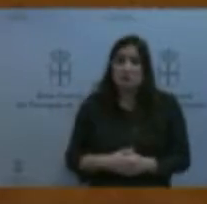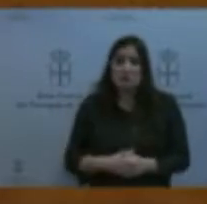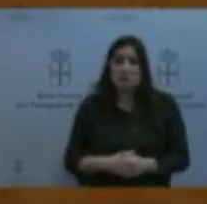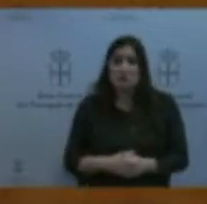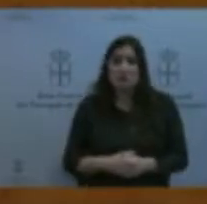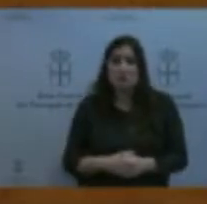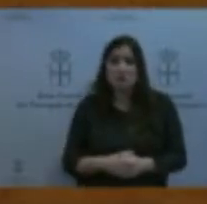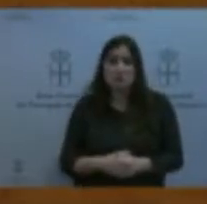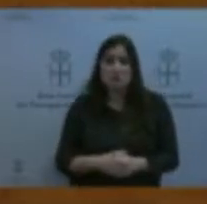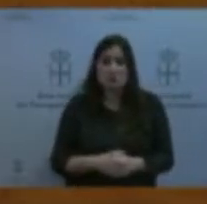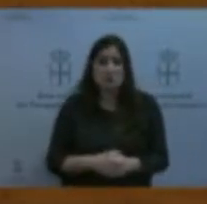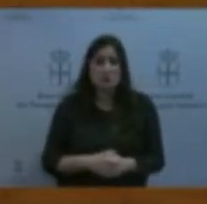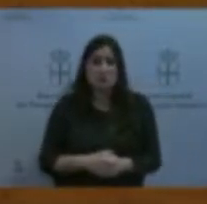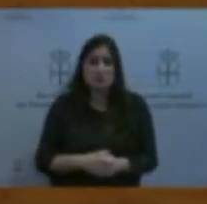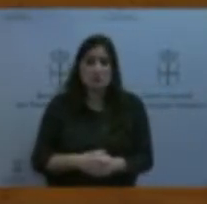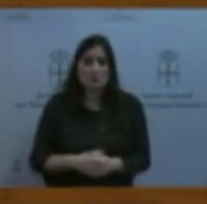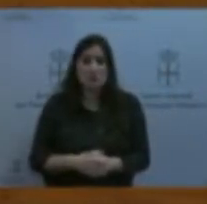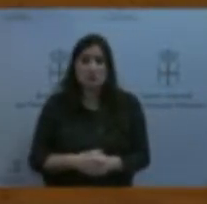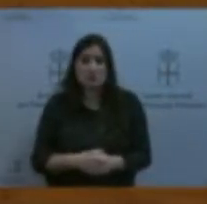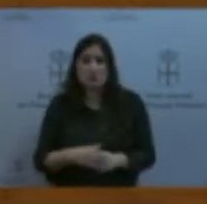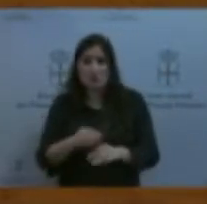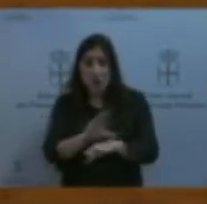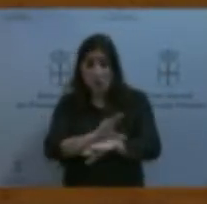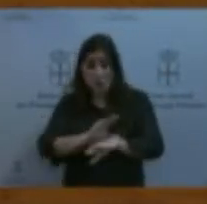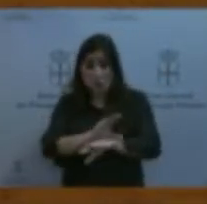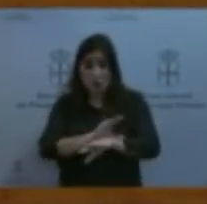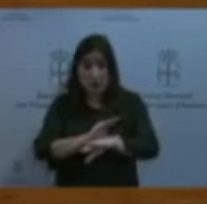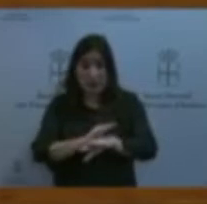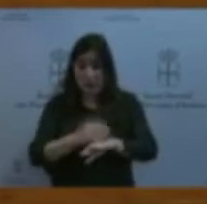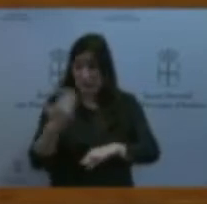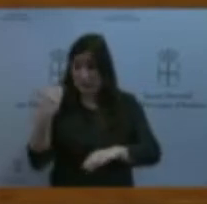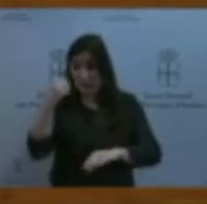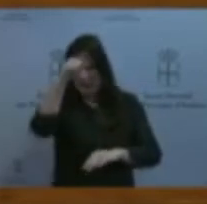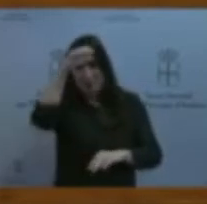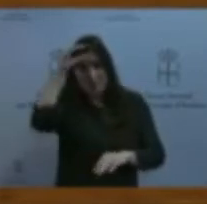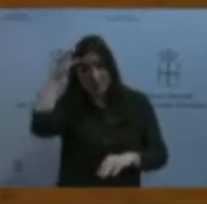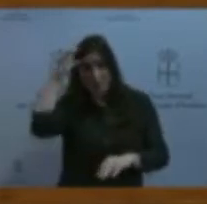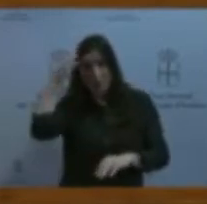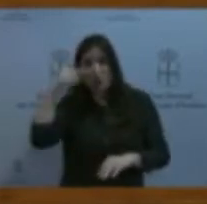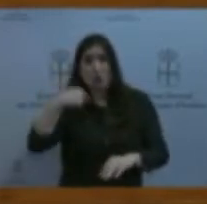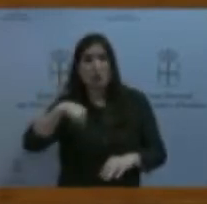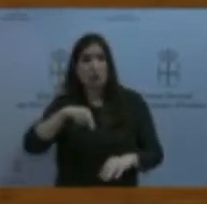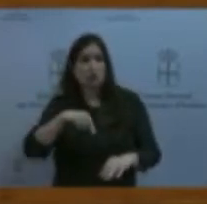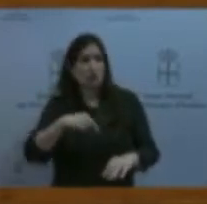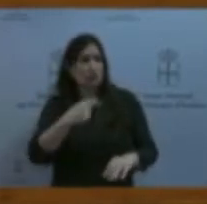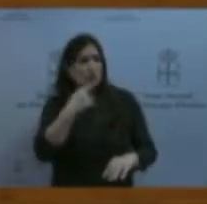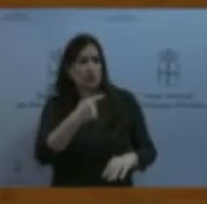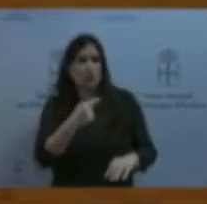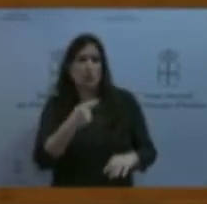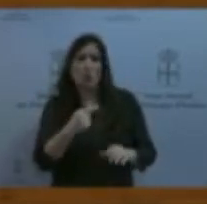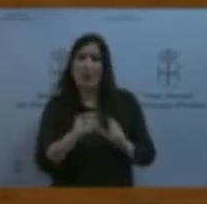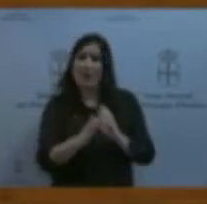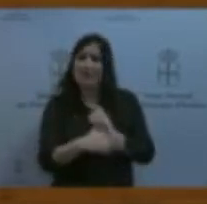Consejero, denunciamos este verano el retraso de la convocatoria de ayudas a organismos públicos de investigación para apoyar las actividades que